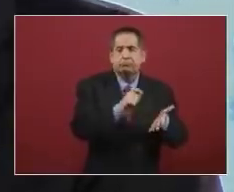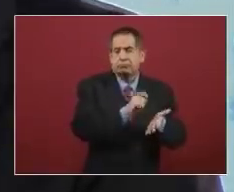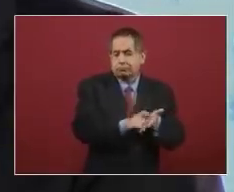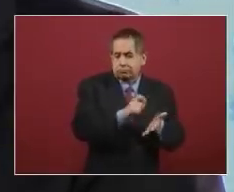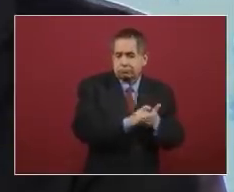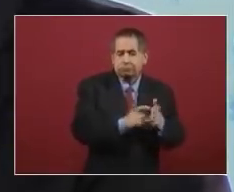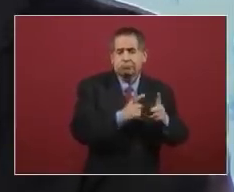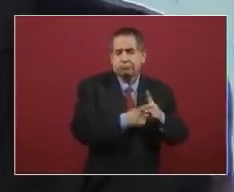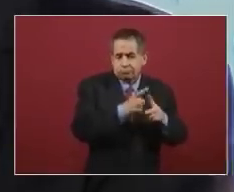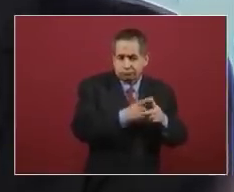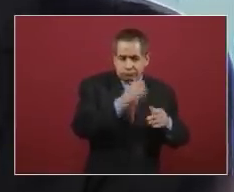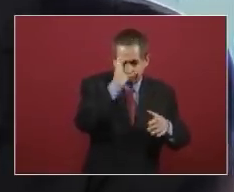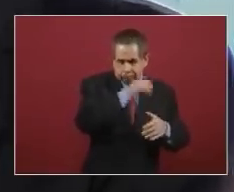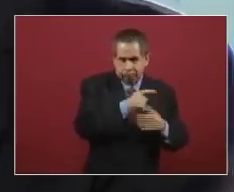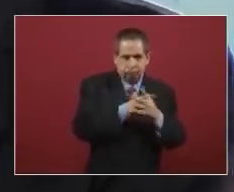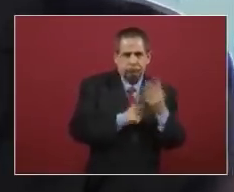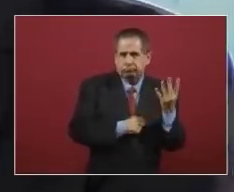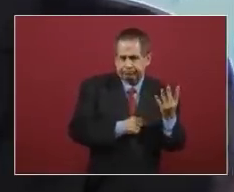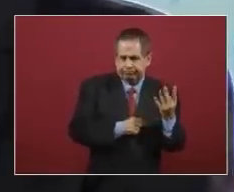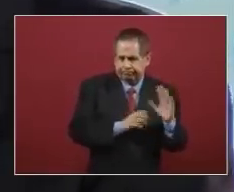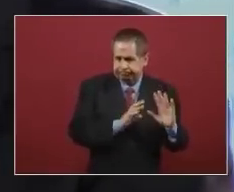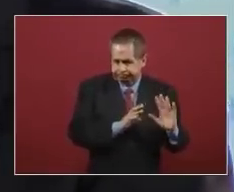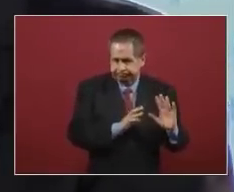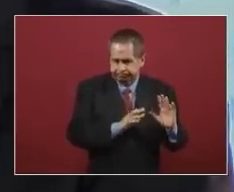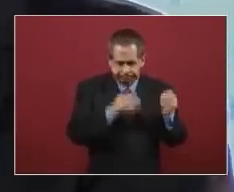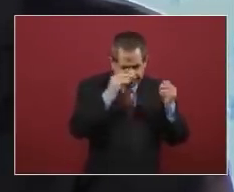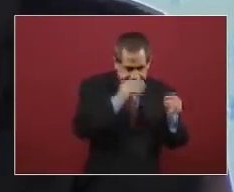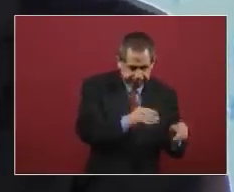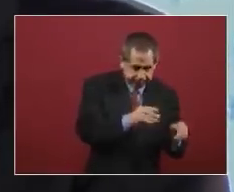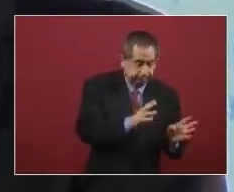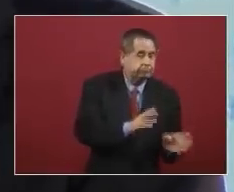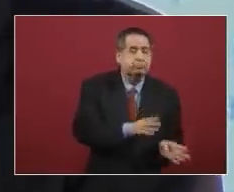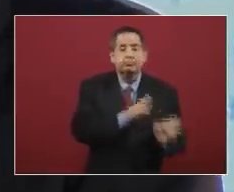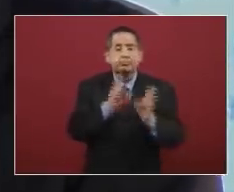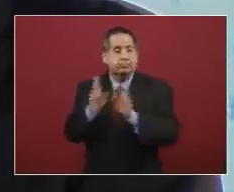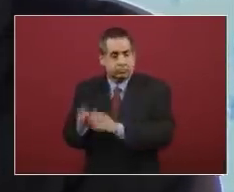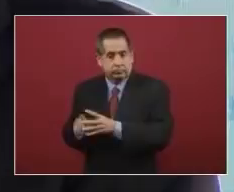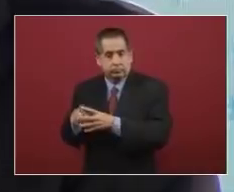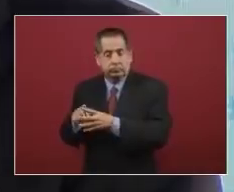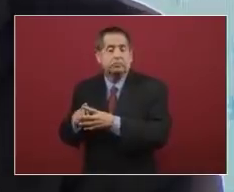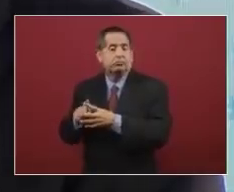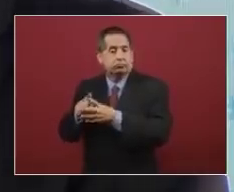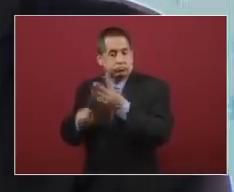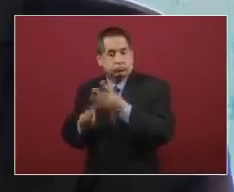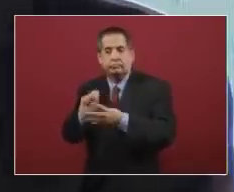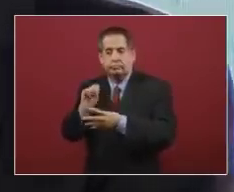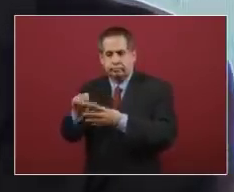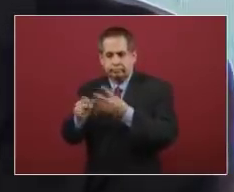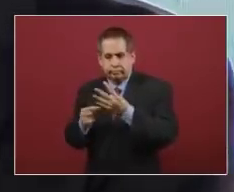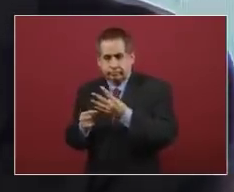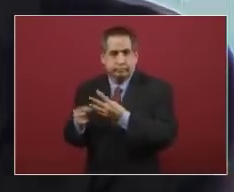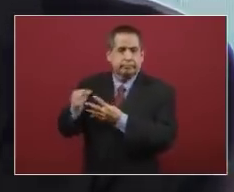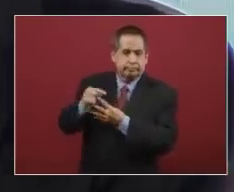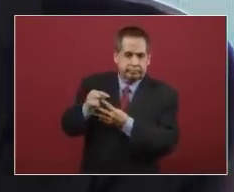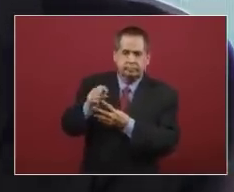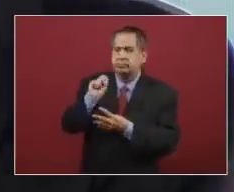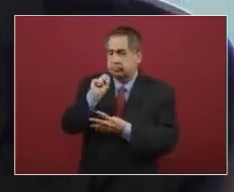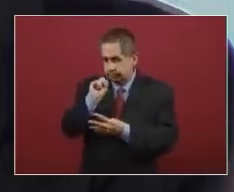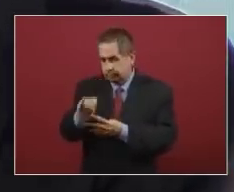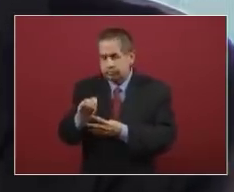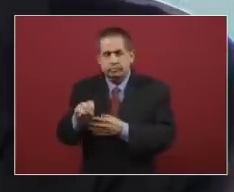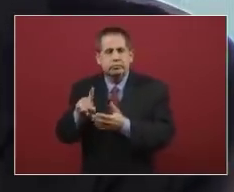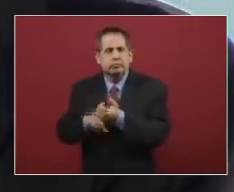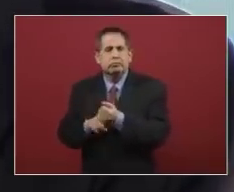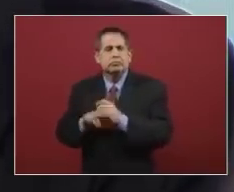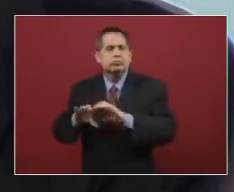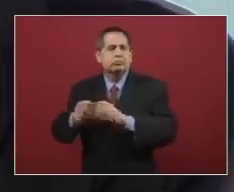matemáticas y ciencias. Y lo que estamos buscando, además de esas tres áreas y materias, de